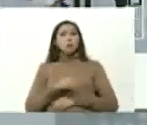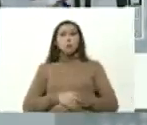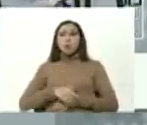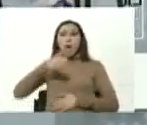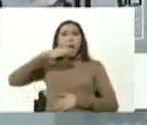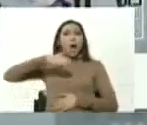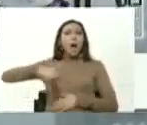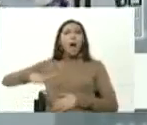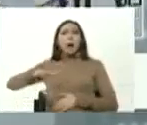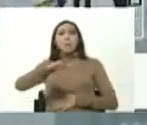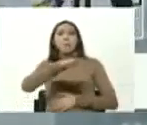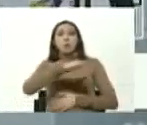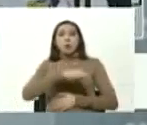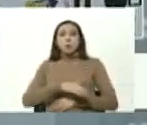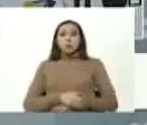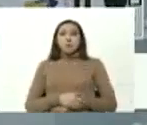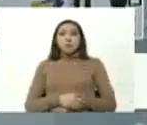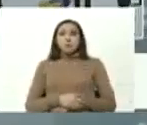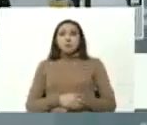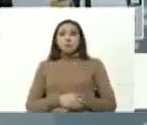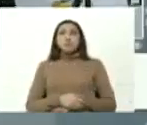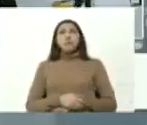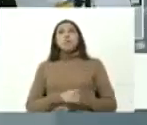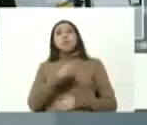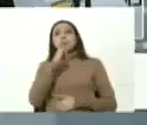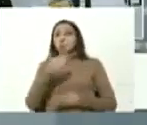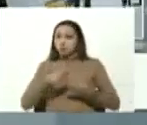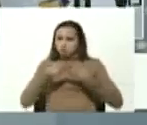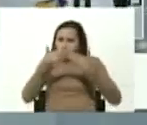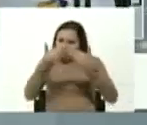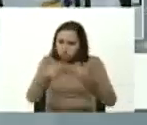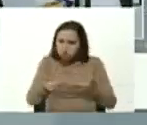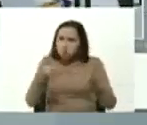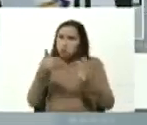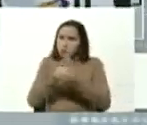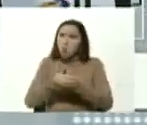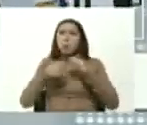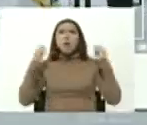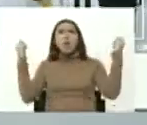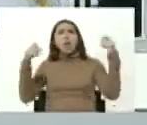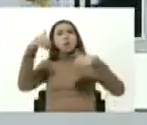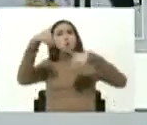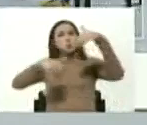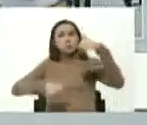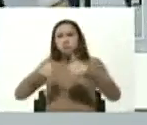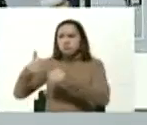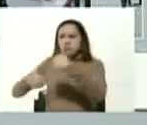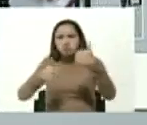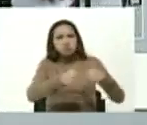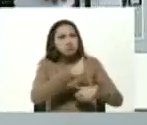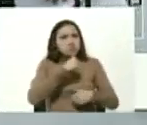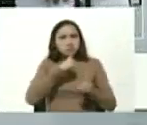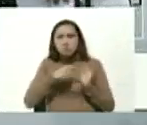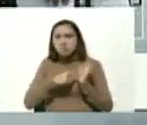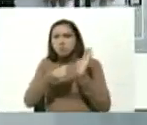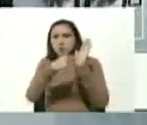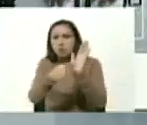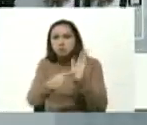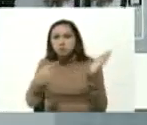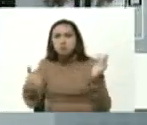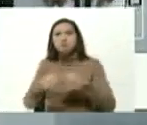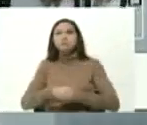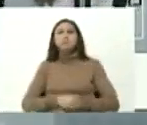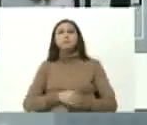ciudadanía esté bien informada de la oferta electoral, de sus candidatos, de lo que está ocurriendo,